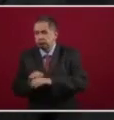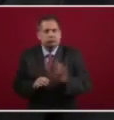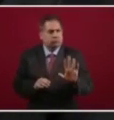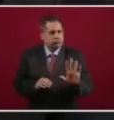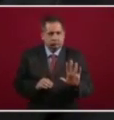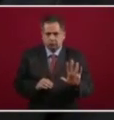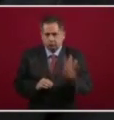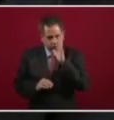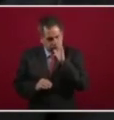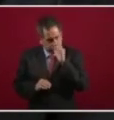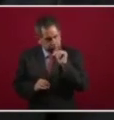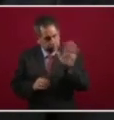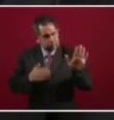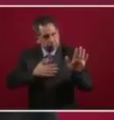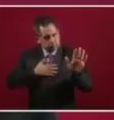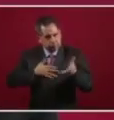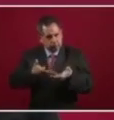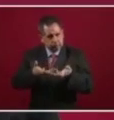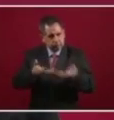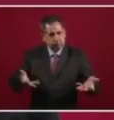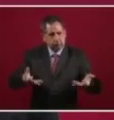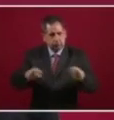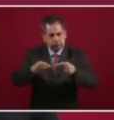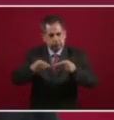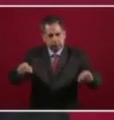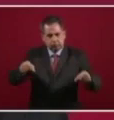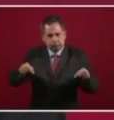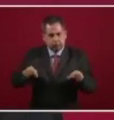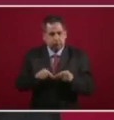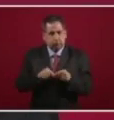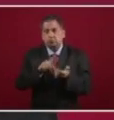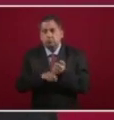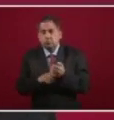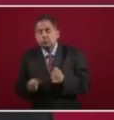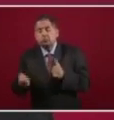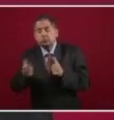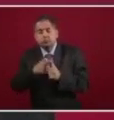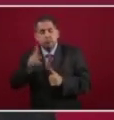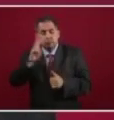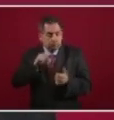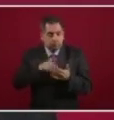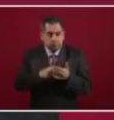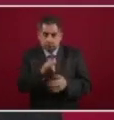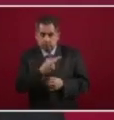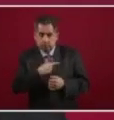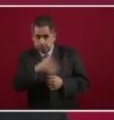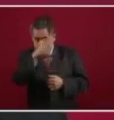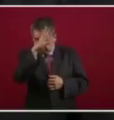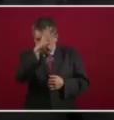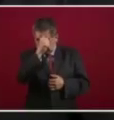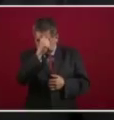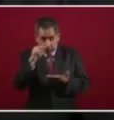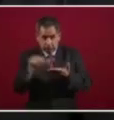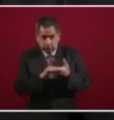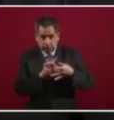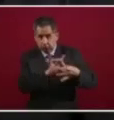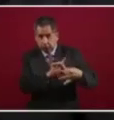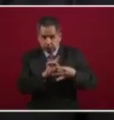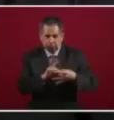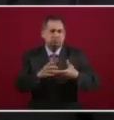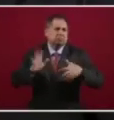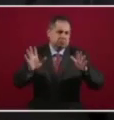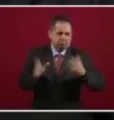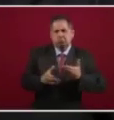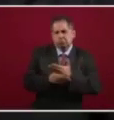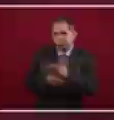en nuestro territorio si no existe un acuerdo de cooperación y,